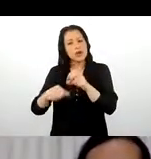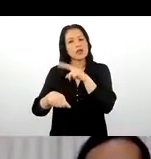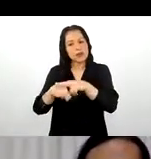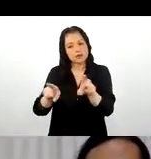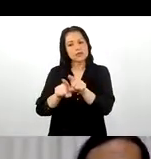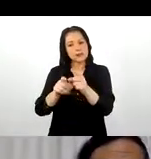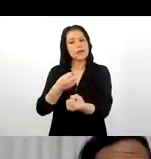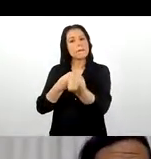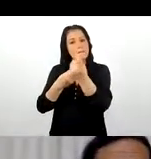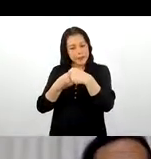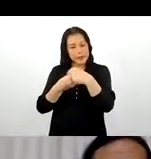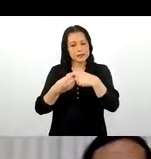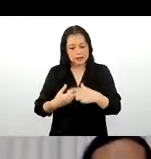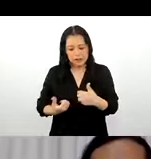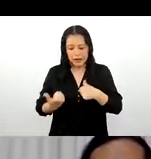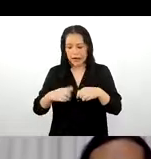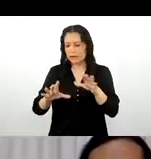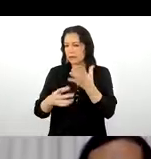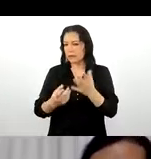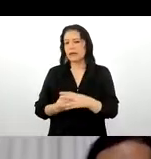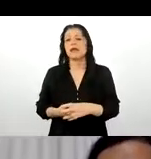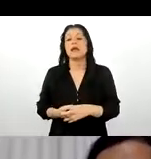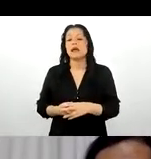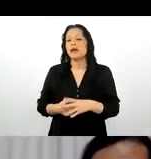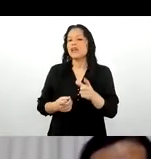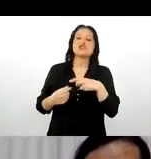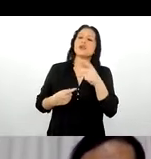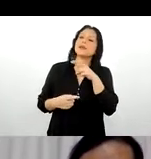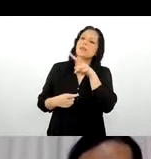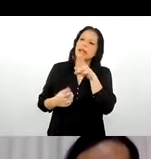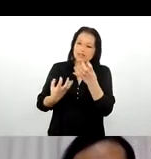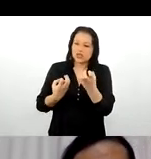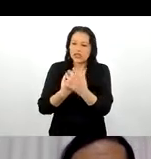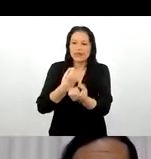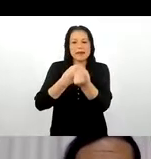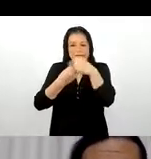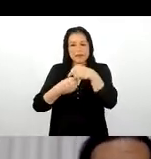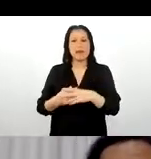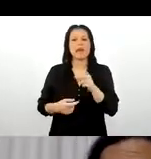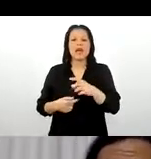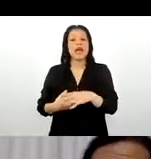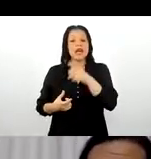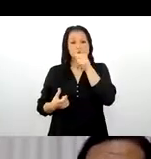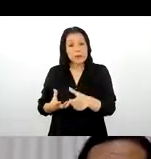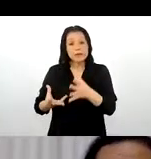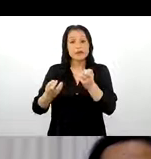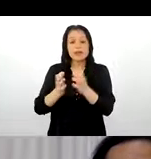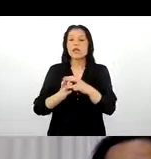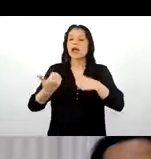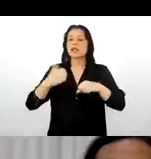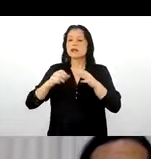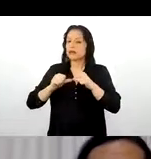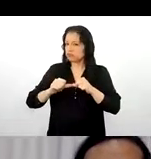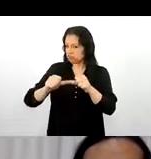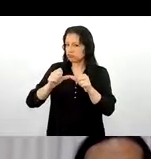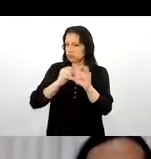un viajero más activo, menos contemplativo. Es un viajero que busca actividades sostenibles, como mencionábamos,